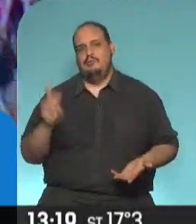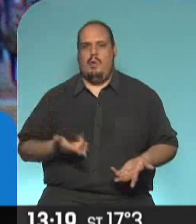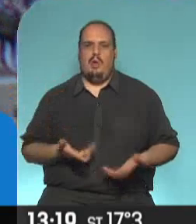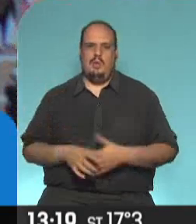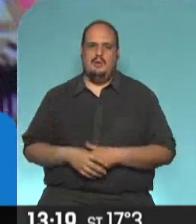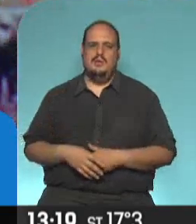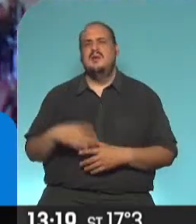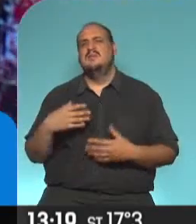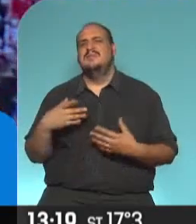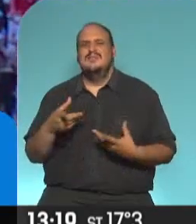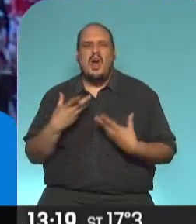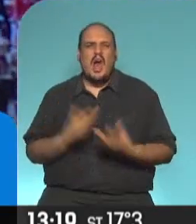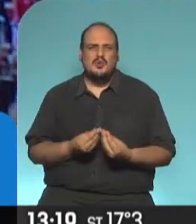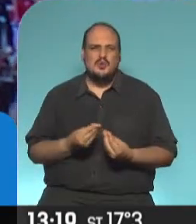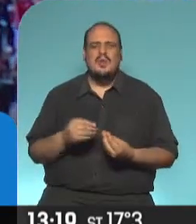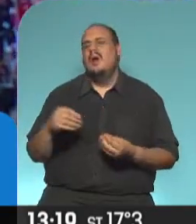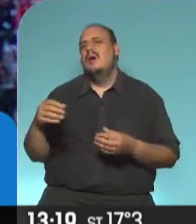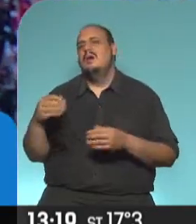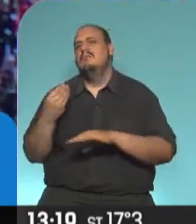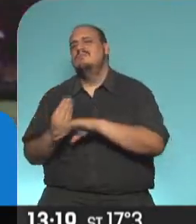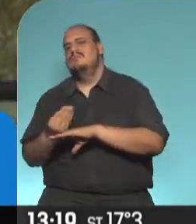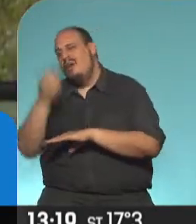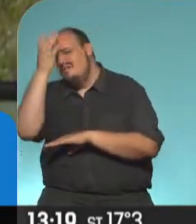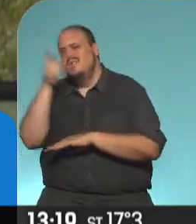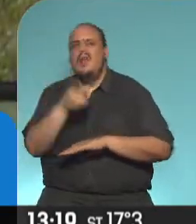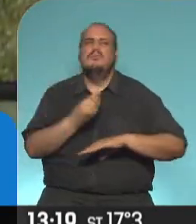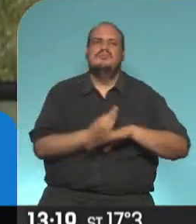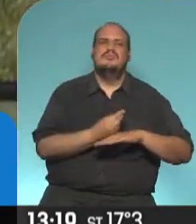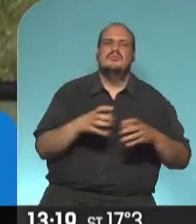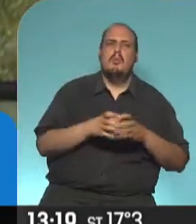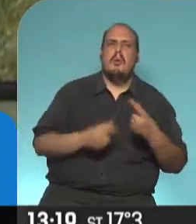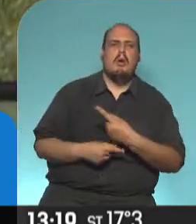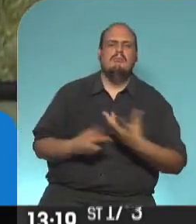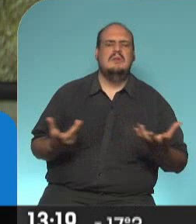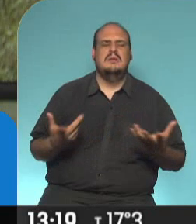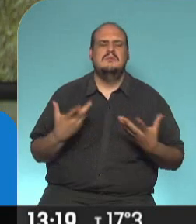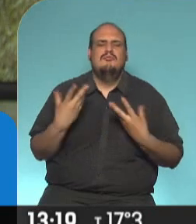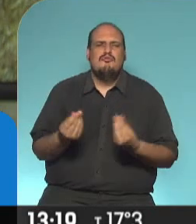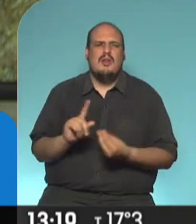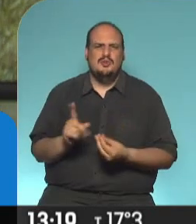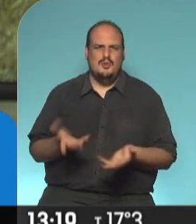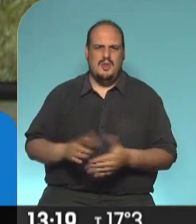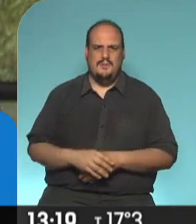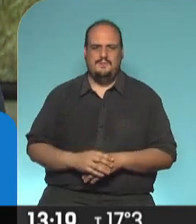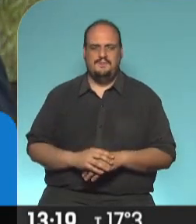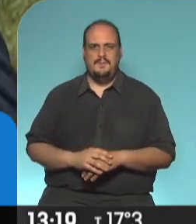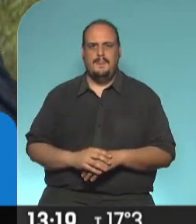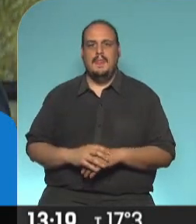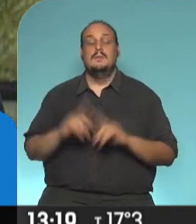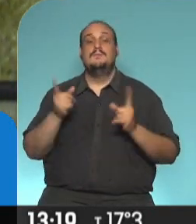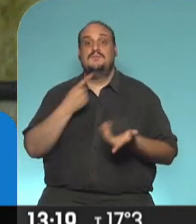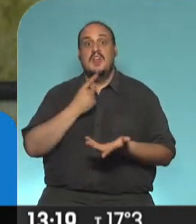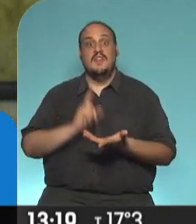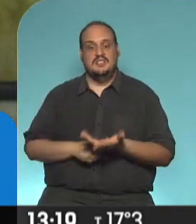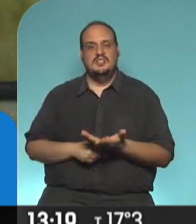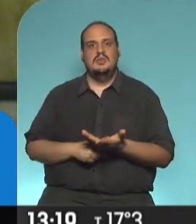de quien gobierne o quien esté la posición en este momento bueno claro despejar un poco el tema político de las decisiones que